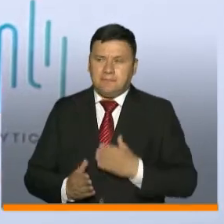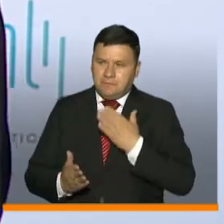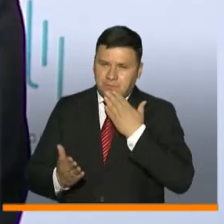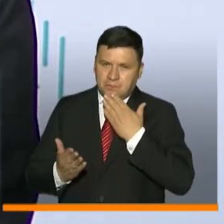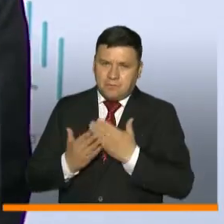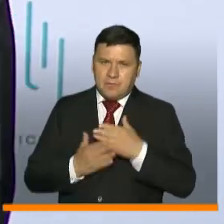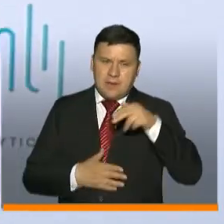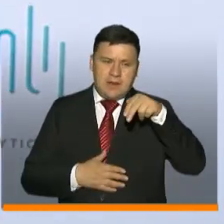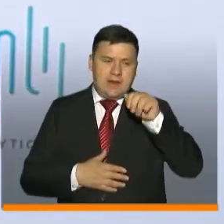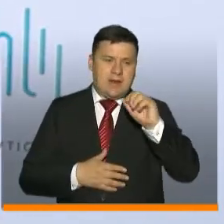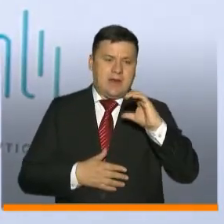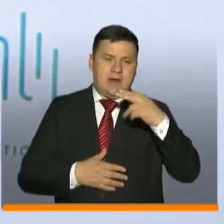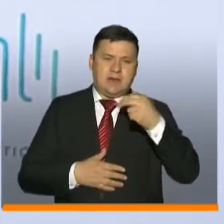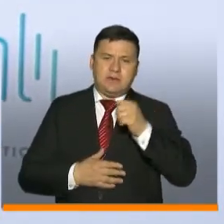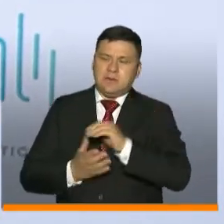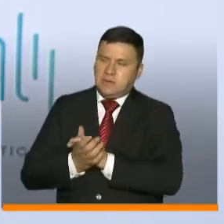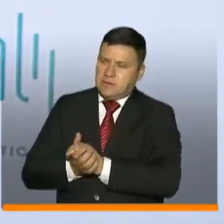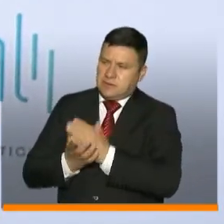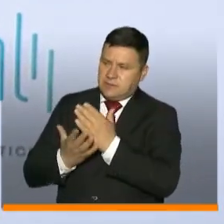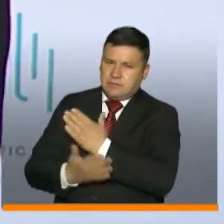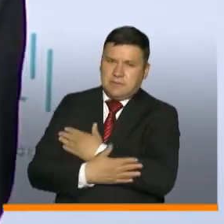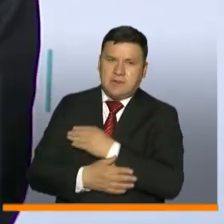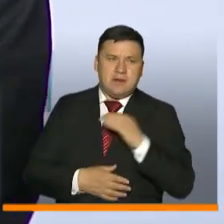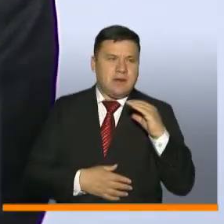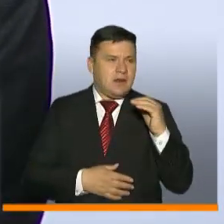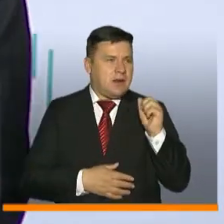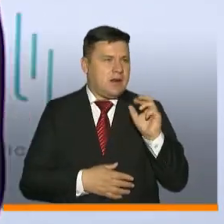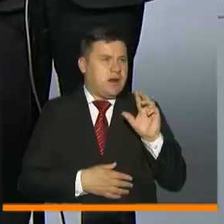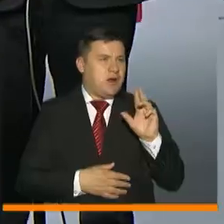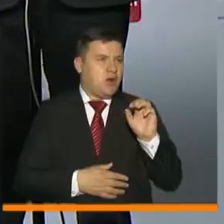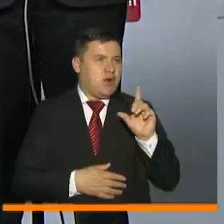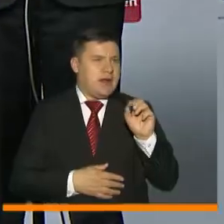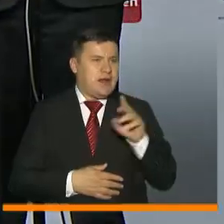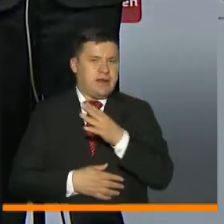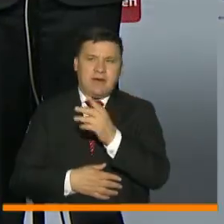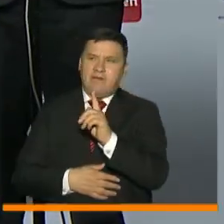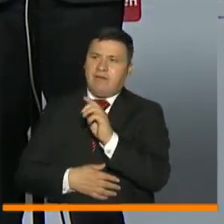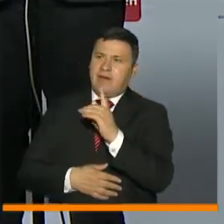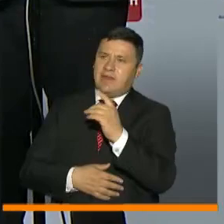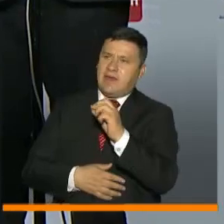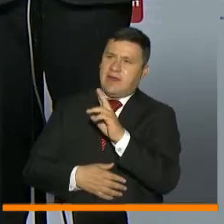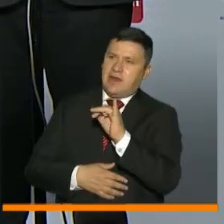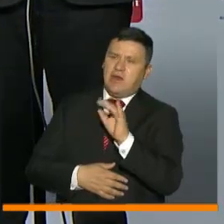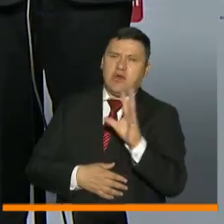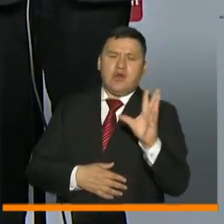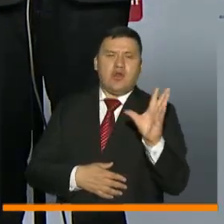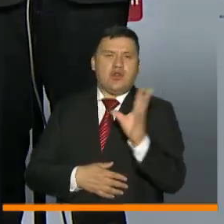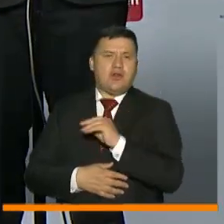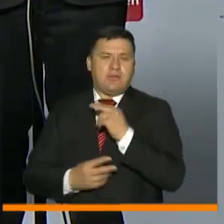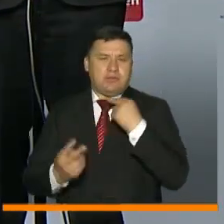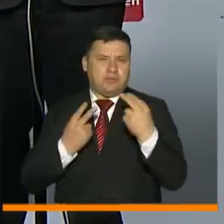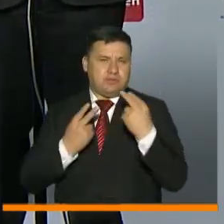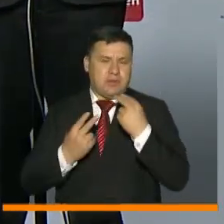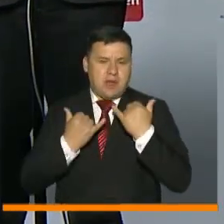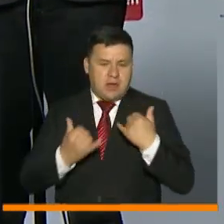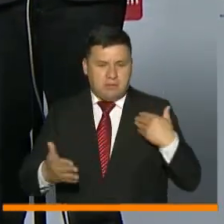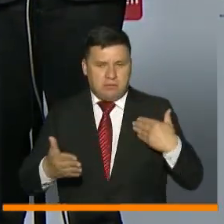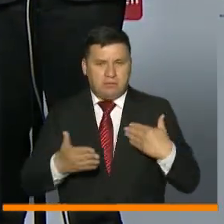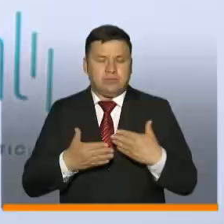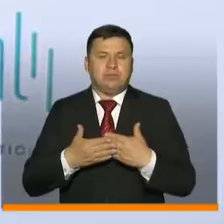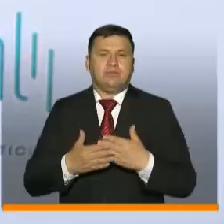Gracias, Nacho. Un saludo muy especial para Carolina, para Federico y para todos los que nos ven en estos